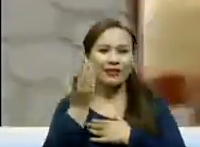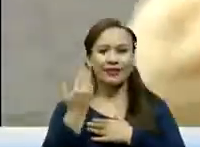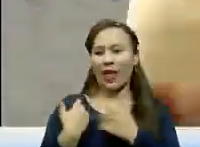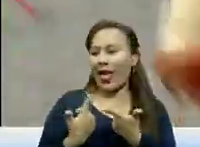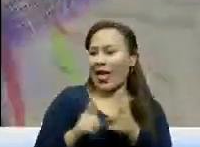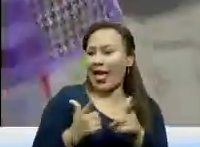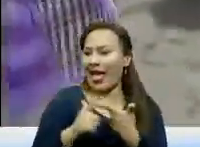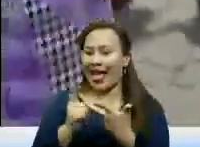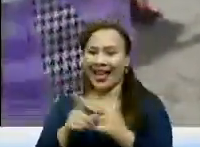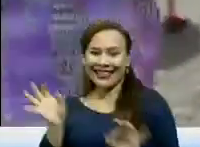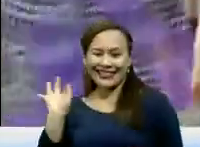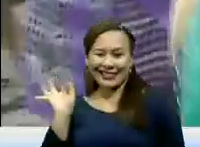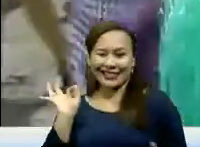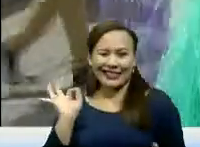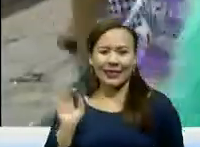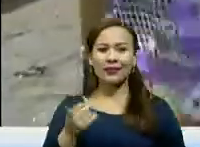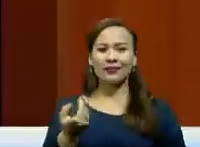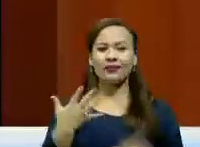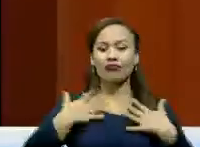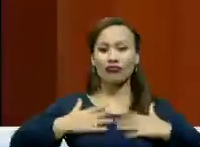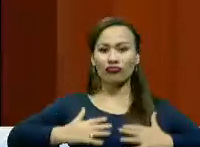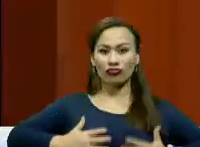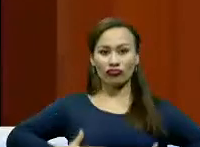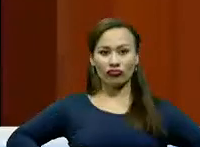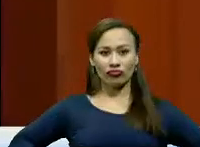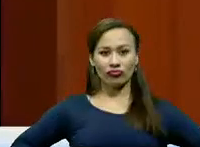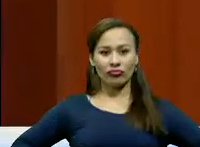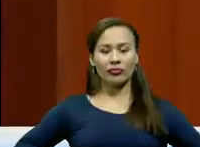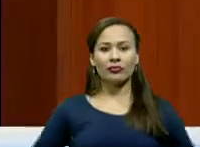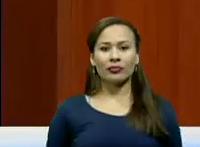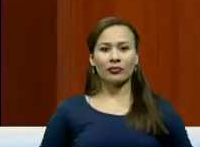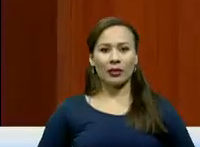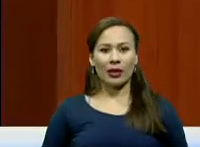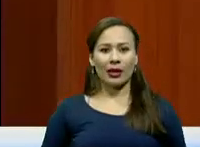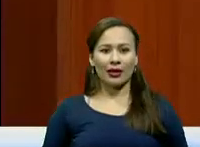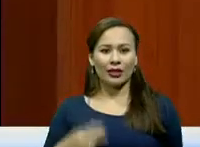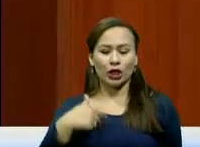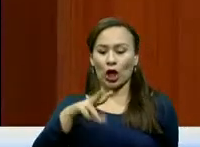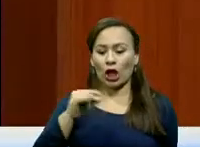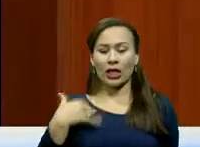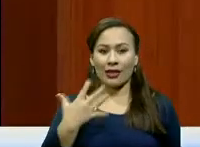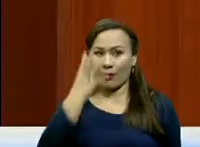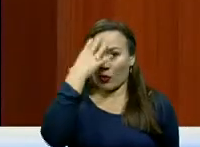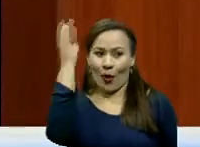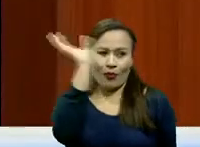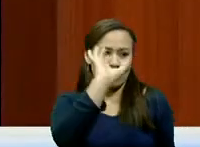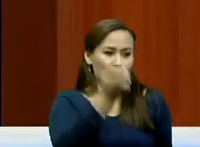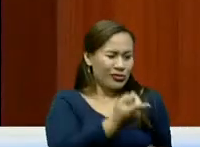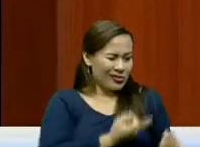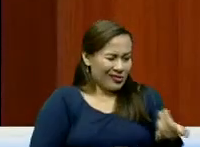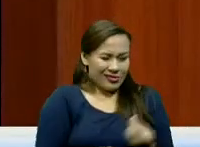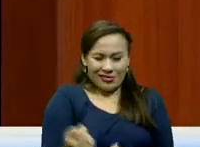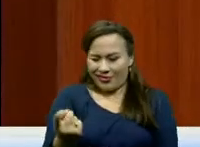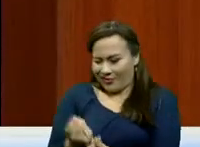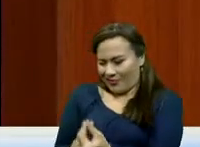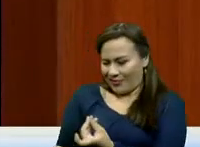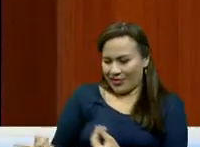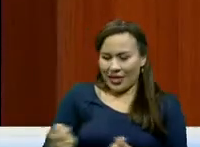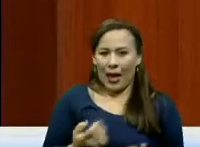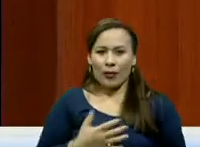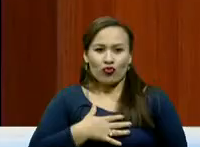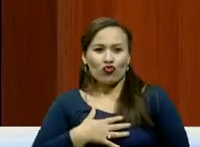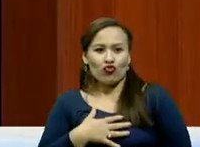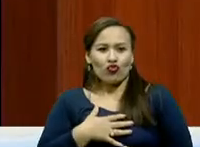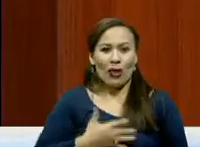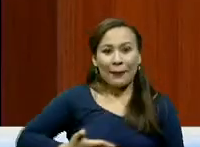libertina, digamos, su atuendo es un camisón, es como que sinvergüenza, anda buscando al taita del guagua, va jugando con